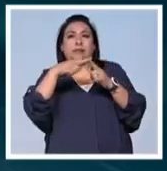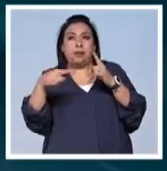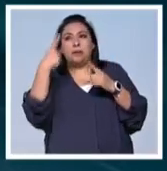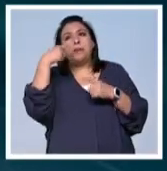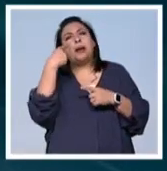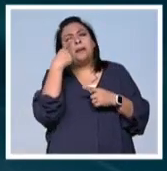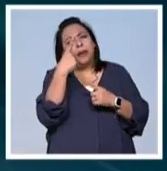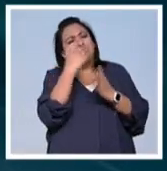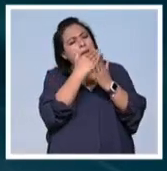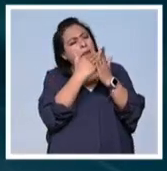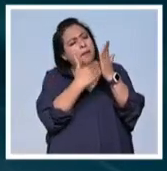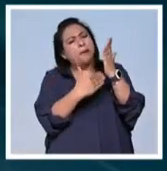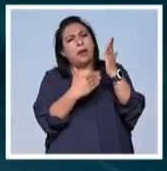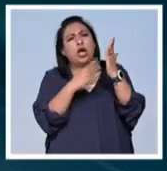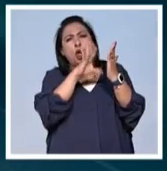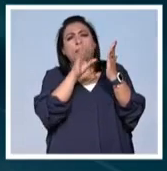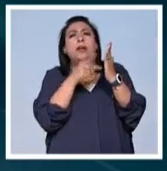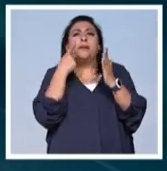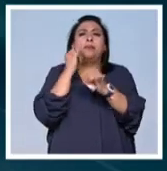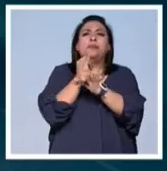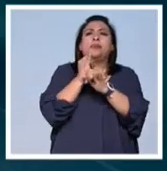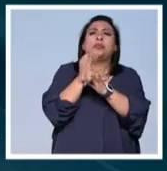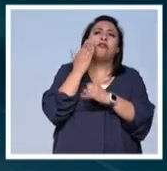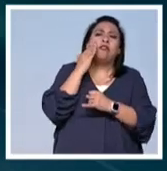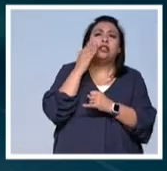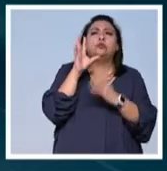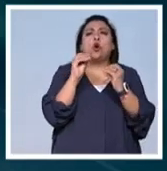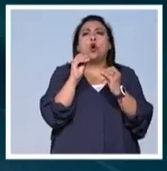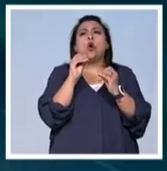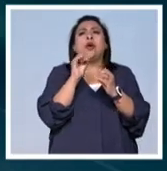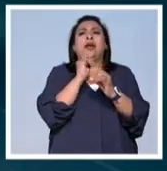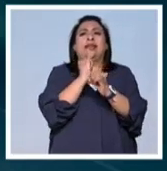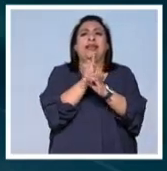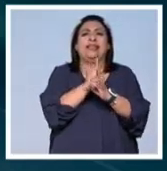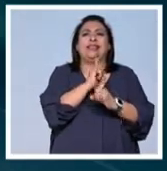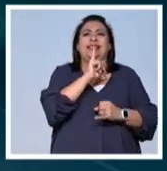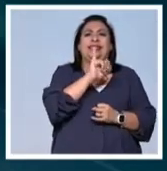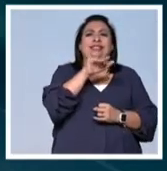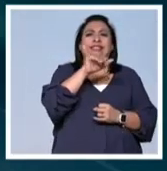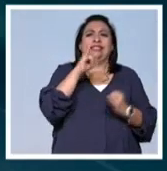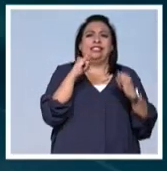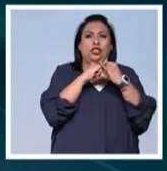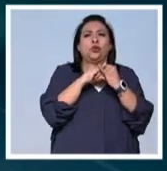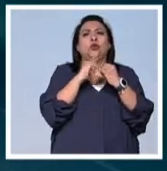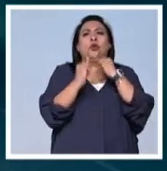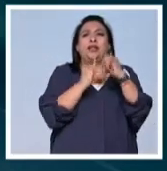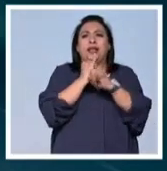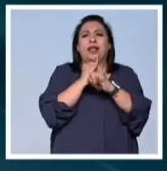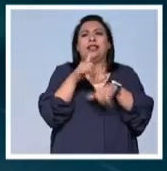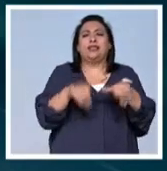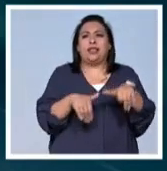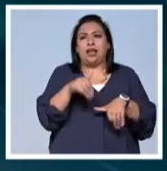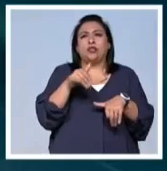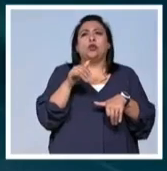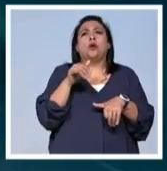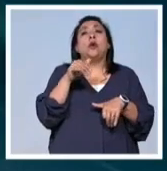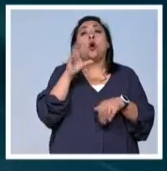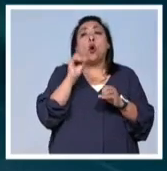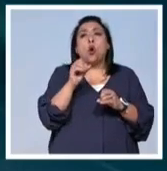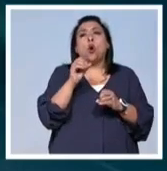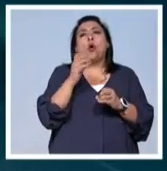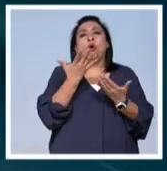consultar la cartelera visite la página de Facebook o la página web del instituto internacional de teatro de la UNESCO México o bien los sitios de la